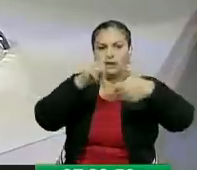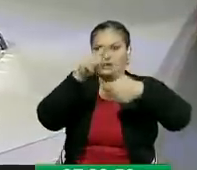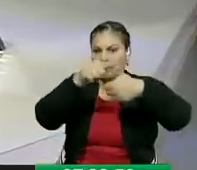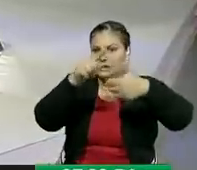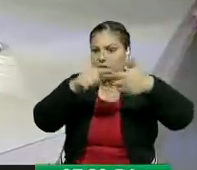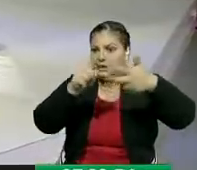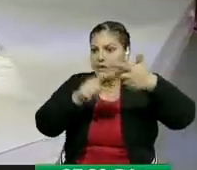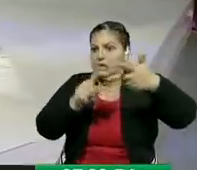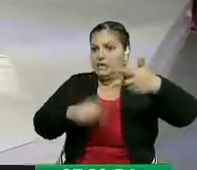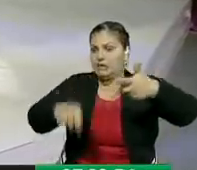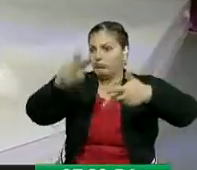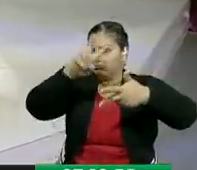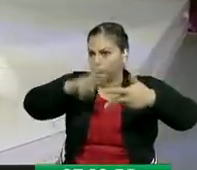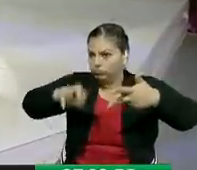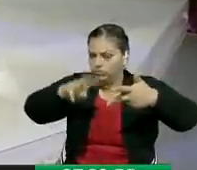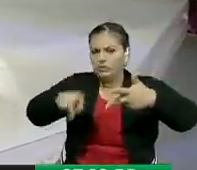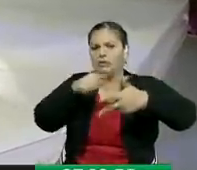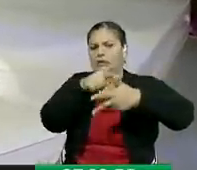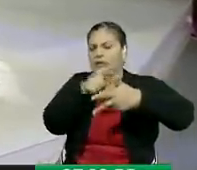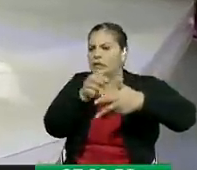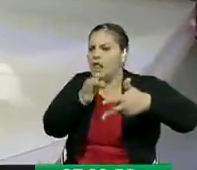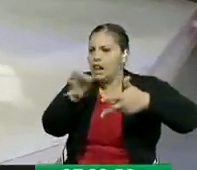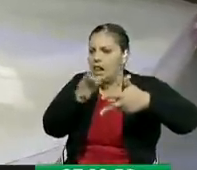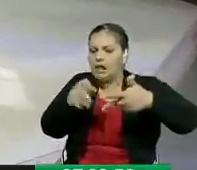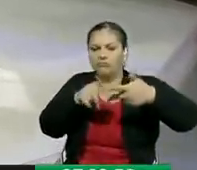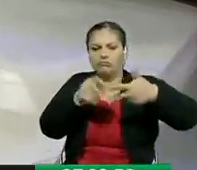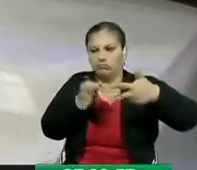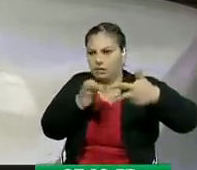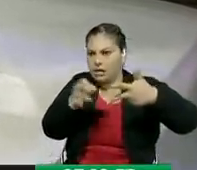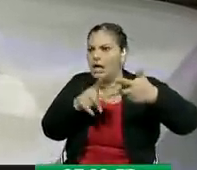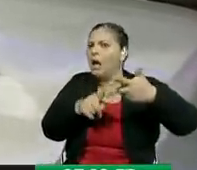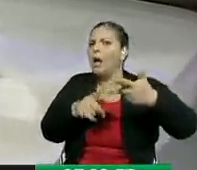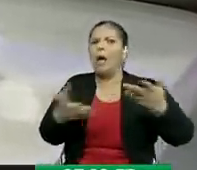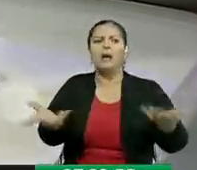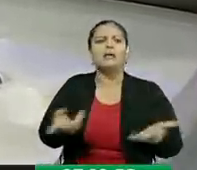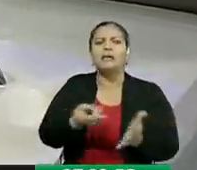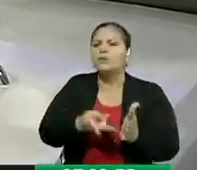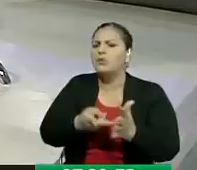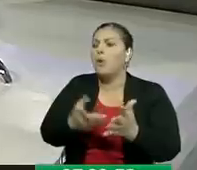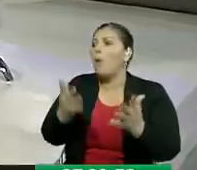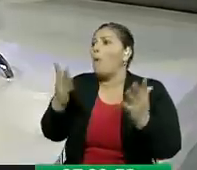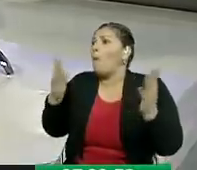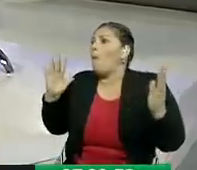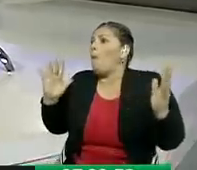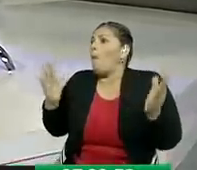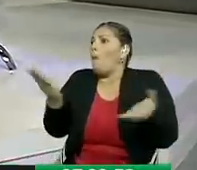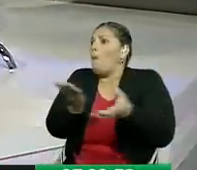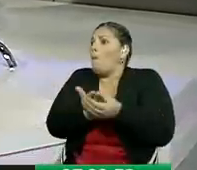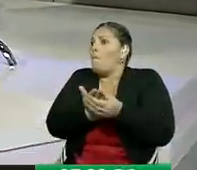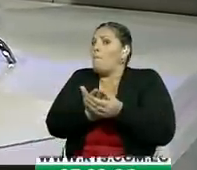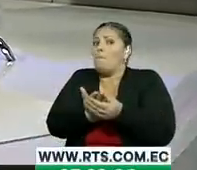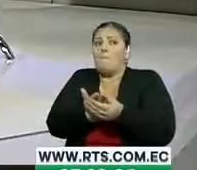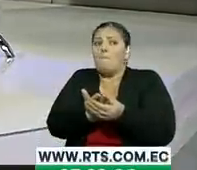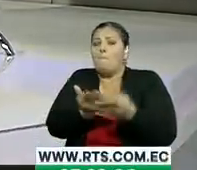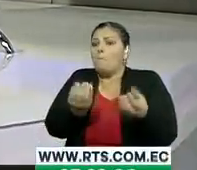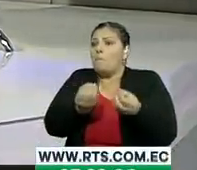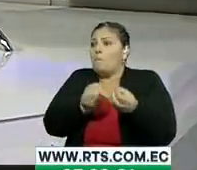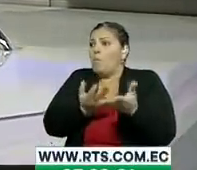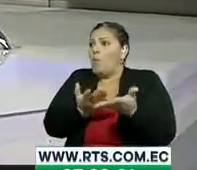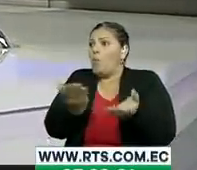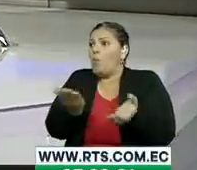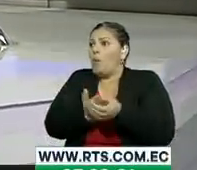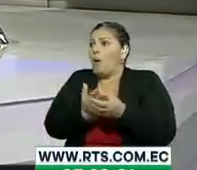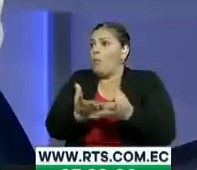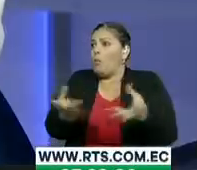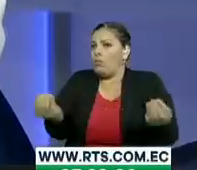Estado poder contratar una vez más los servicios del señor Mesa para reconstruir ese informe que desapareció entre gallos y